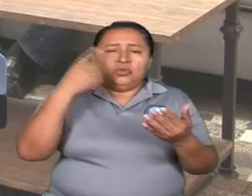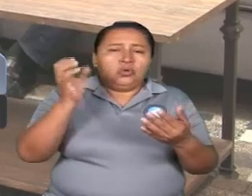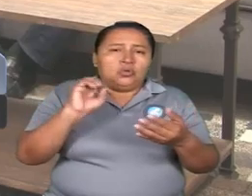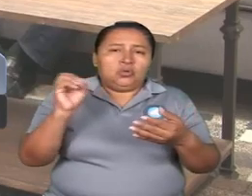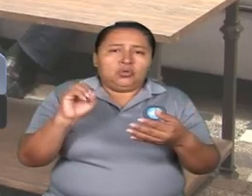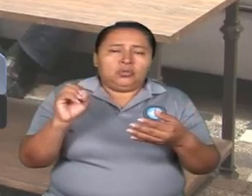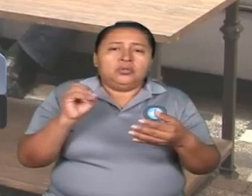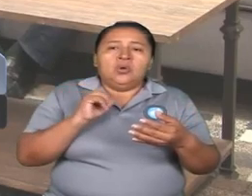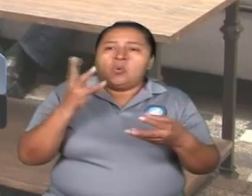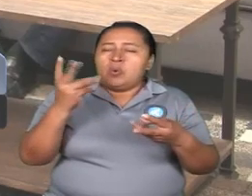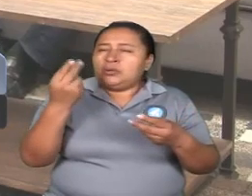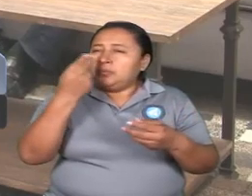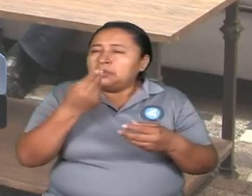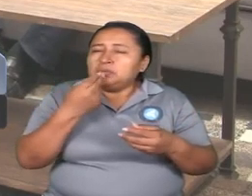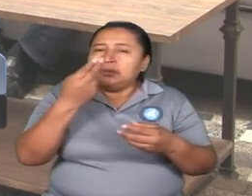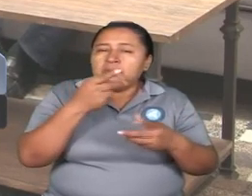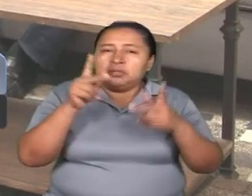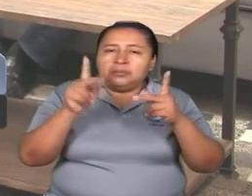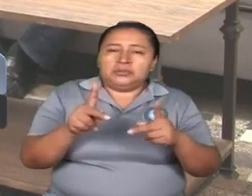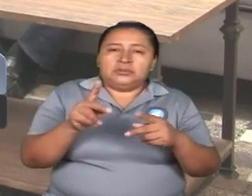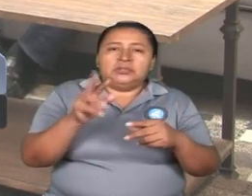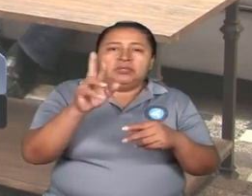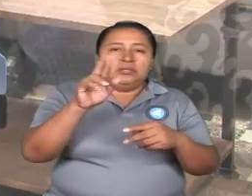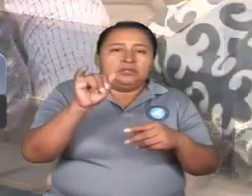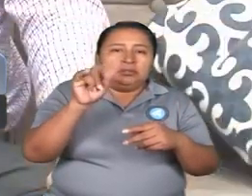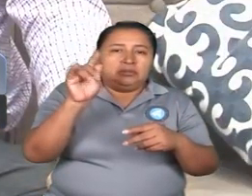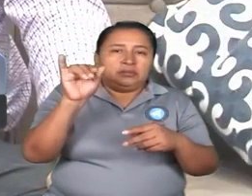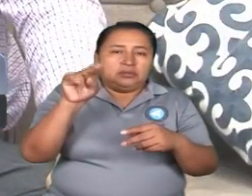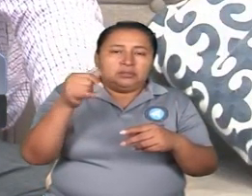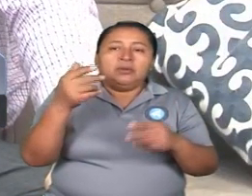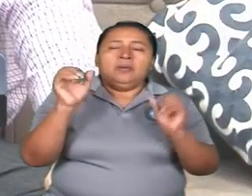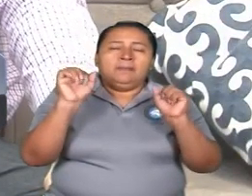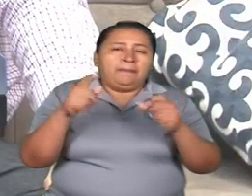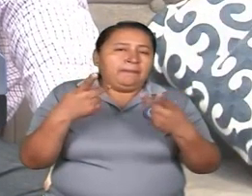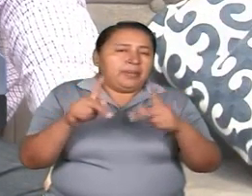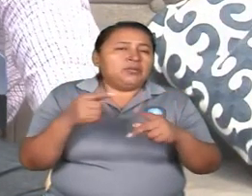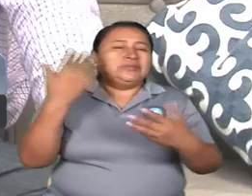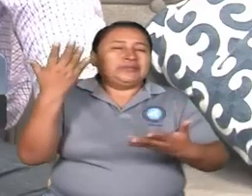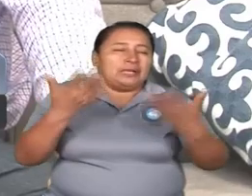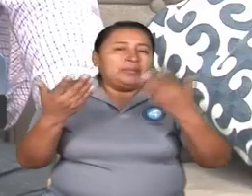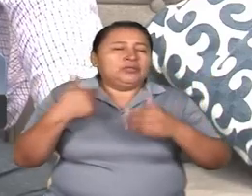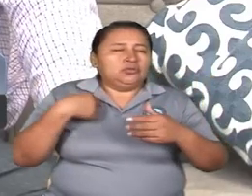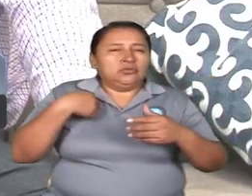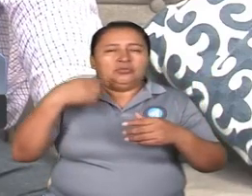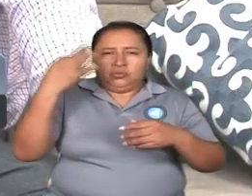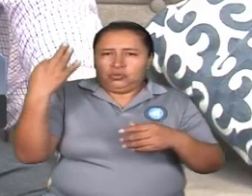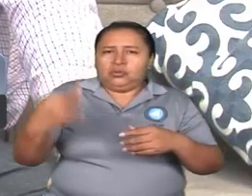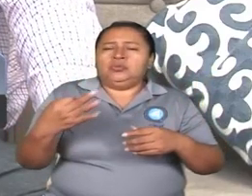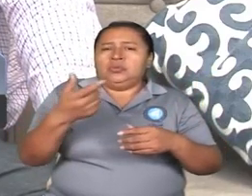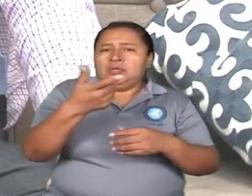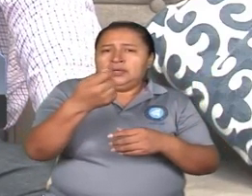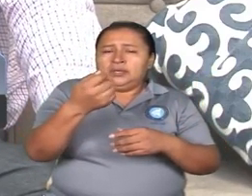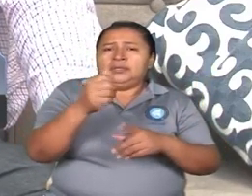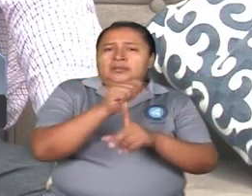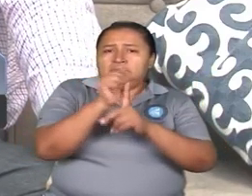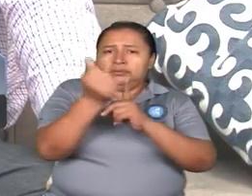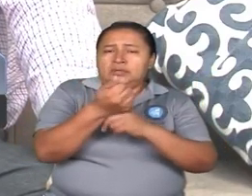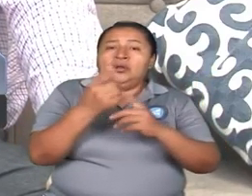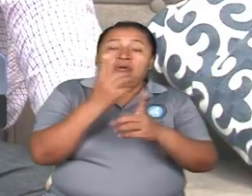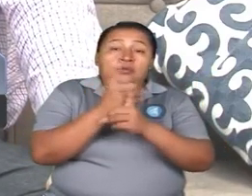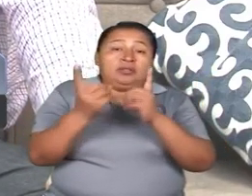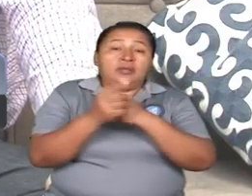no conozco las encuestas recientes de los ratings, ¿ya? Pero probablemente, yo estoy seguro que el canal parlamentario hoy día lo deben de